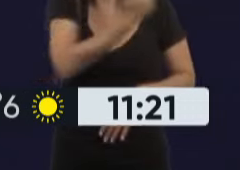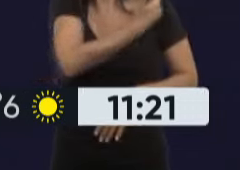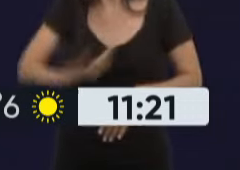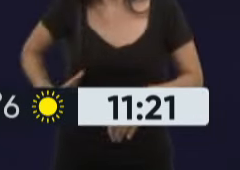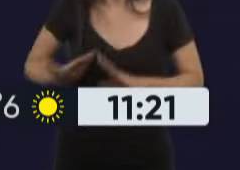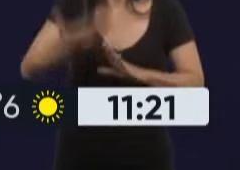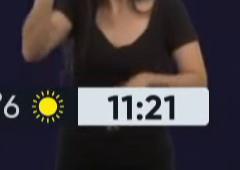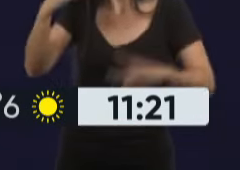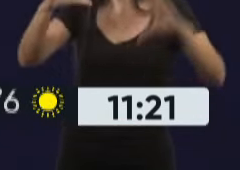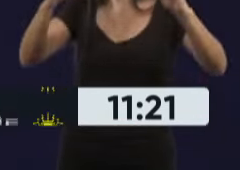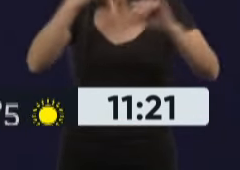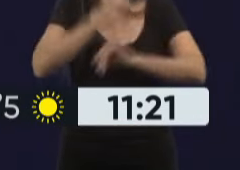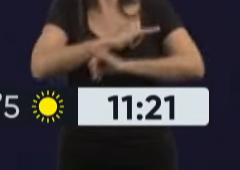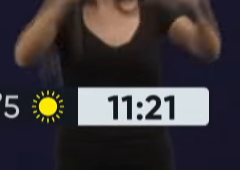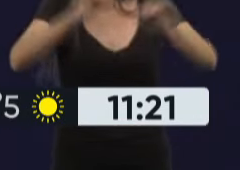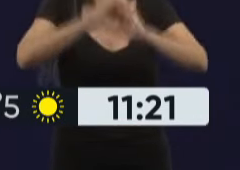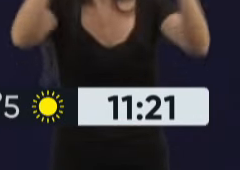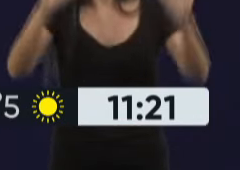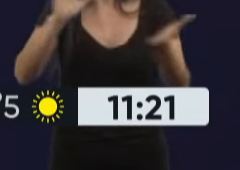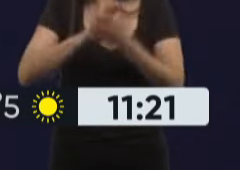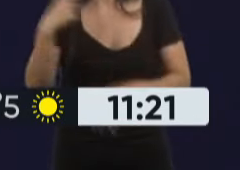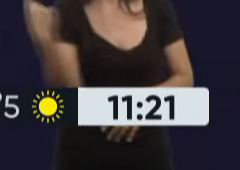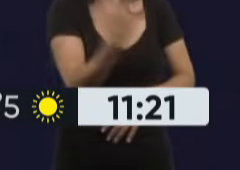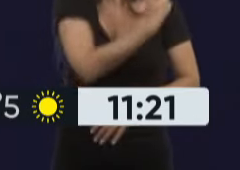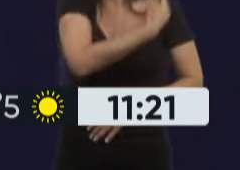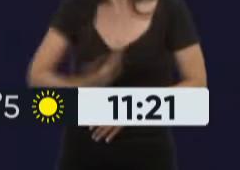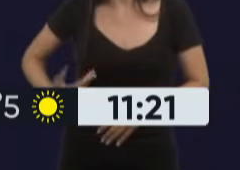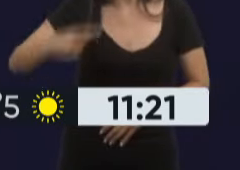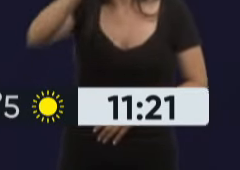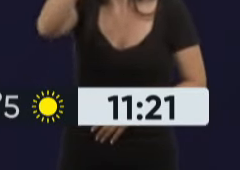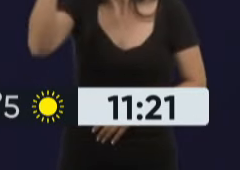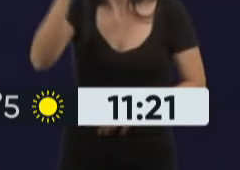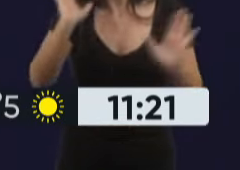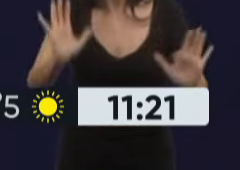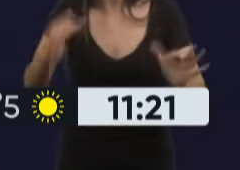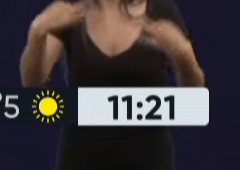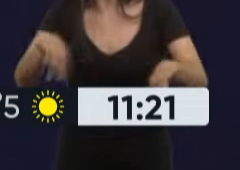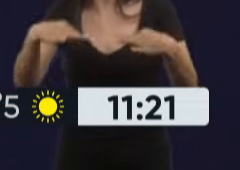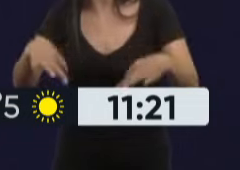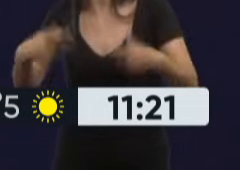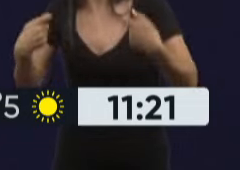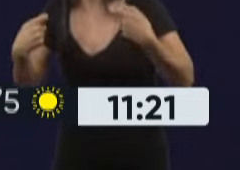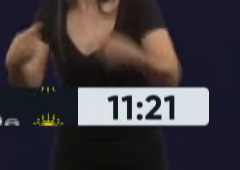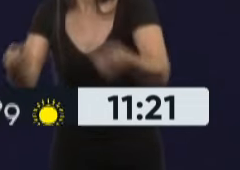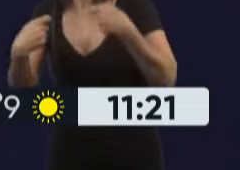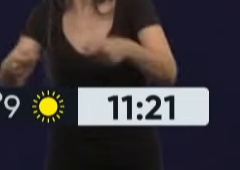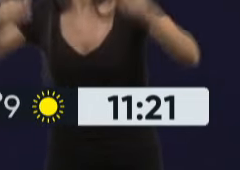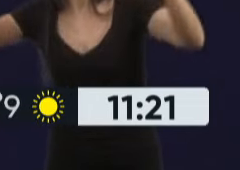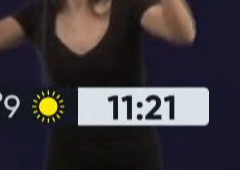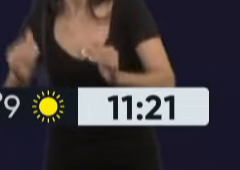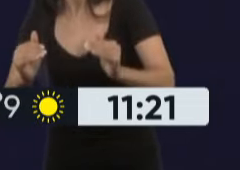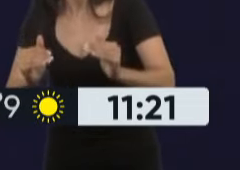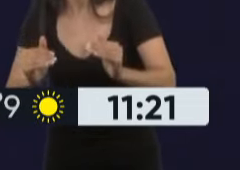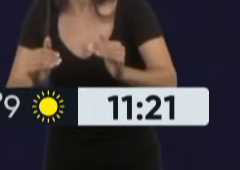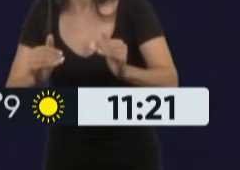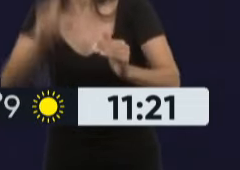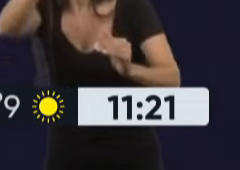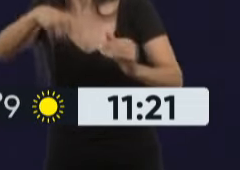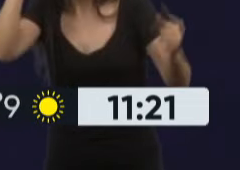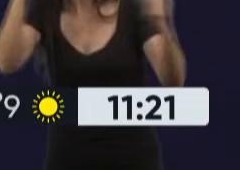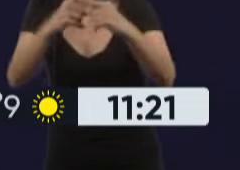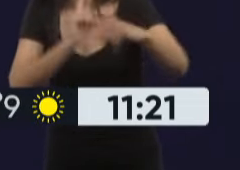presidente en lo que respecta al gobierno nacional tiene que ser un gasto bajo y eficiente lo